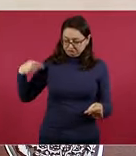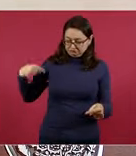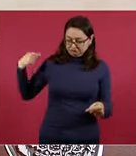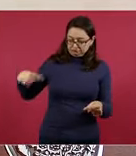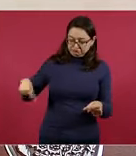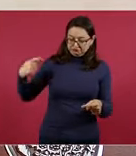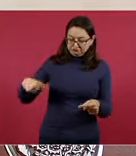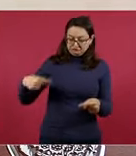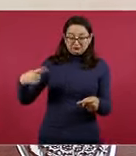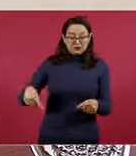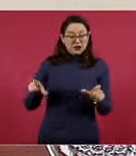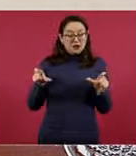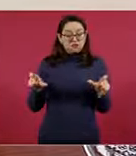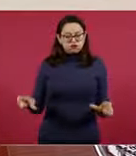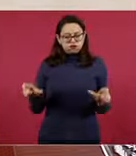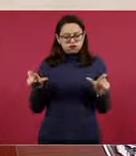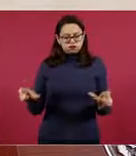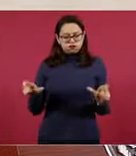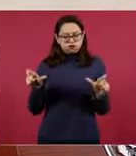Porque yo creo que